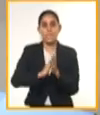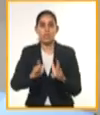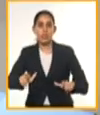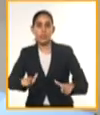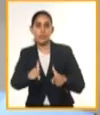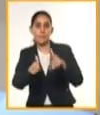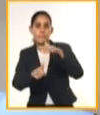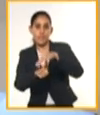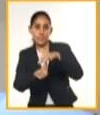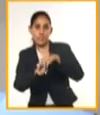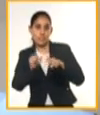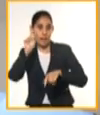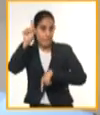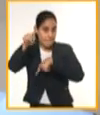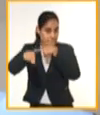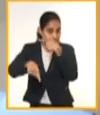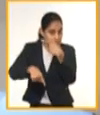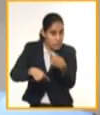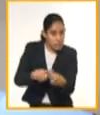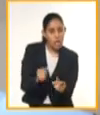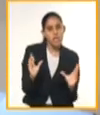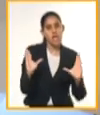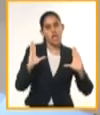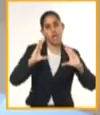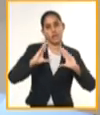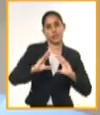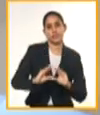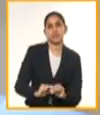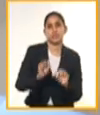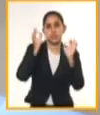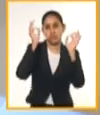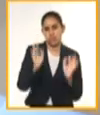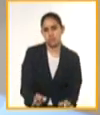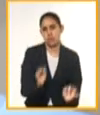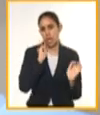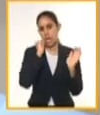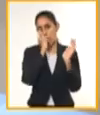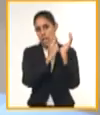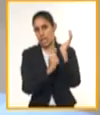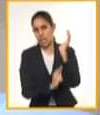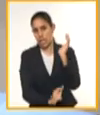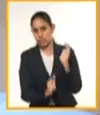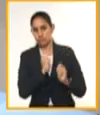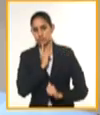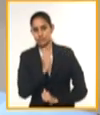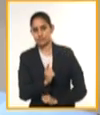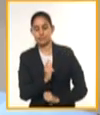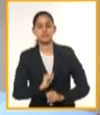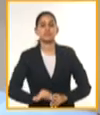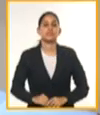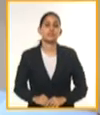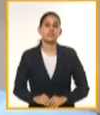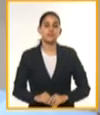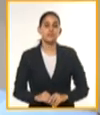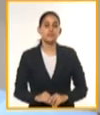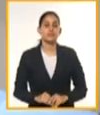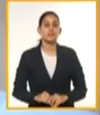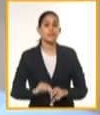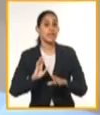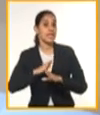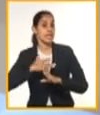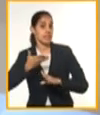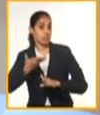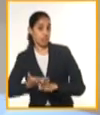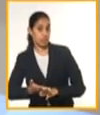Va a ocurrir mañana en la noche, con las mismas características. Una vez que se va a dar, que